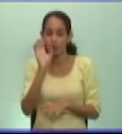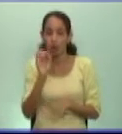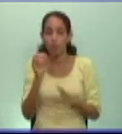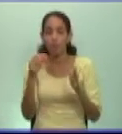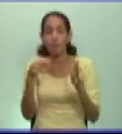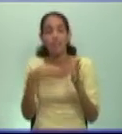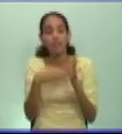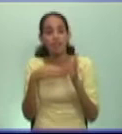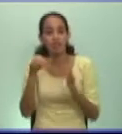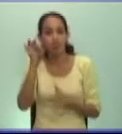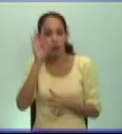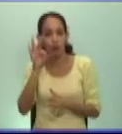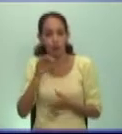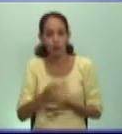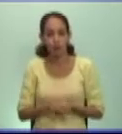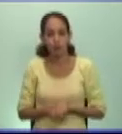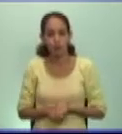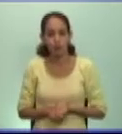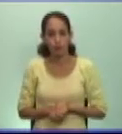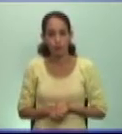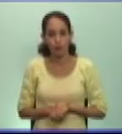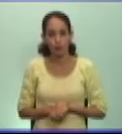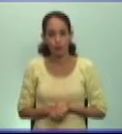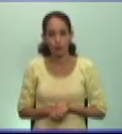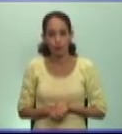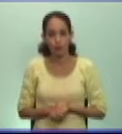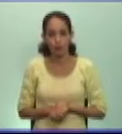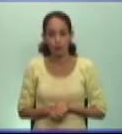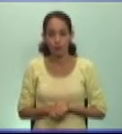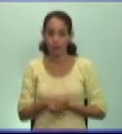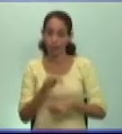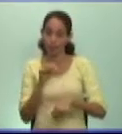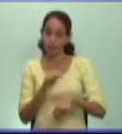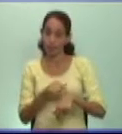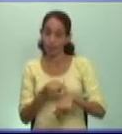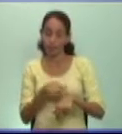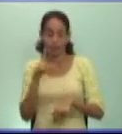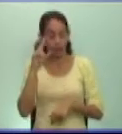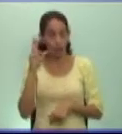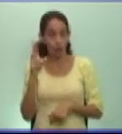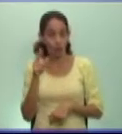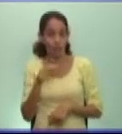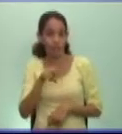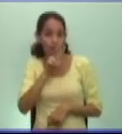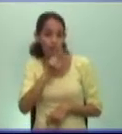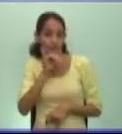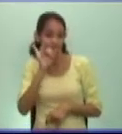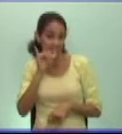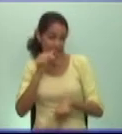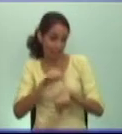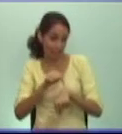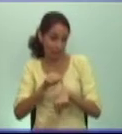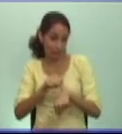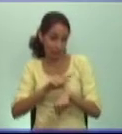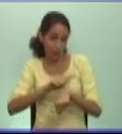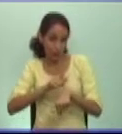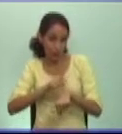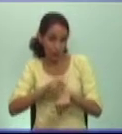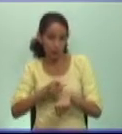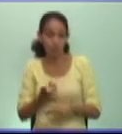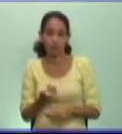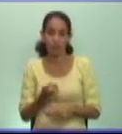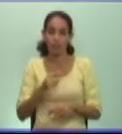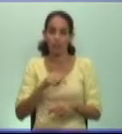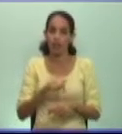vimos muy general en aquellas clases que duraban menos tiempo, clases de 27 minutos. Ya después los temas 4 y 5, por la